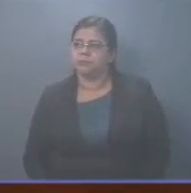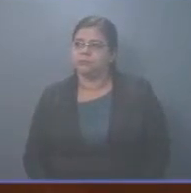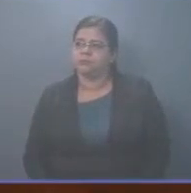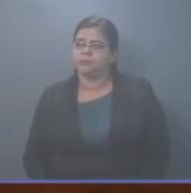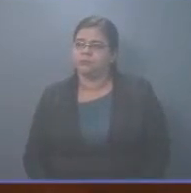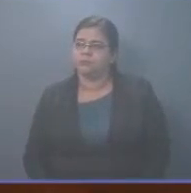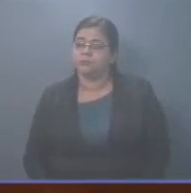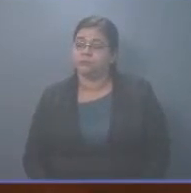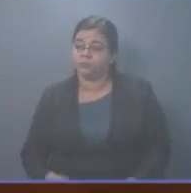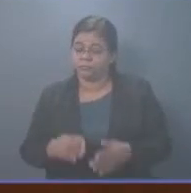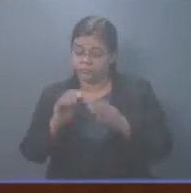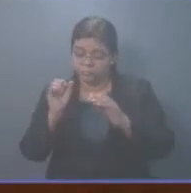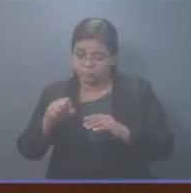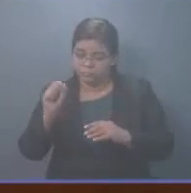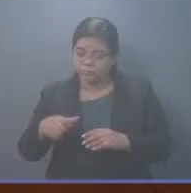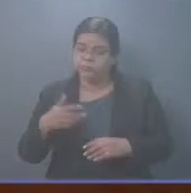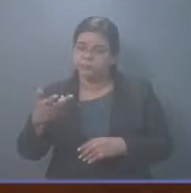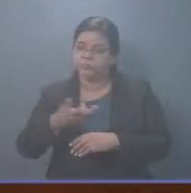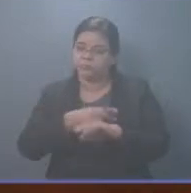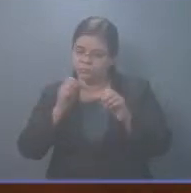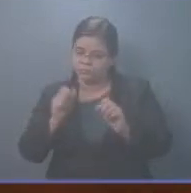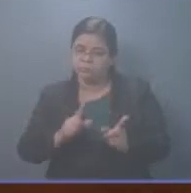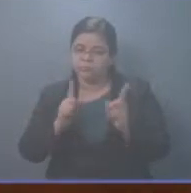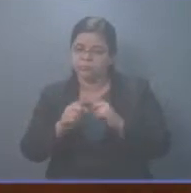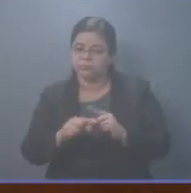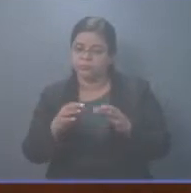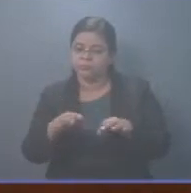Pero pudiéramos poner requisitos